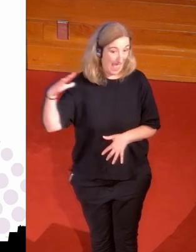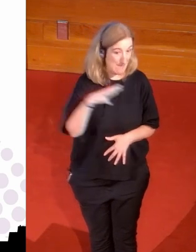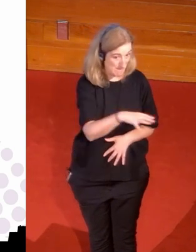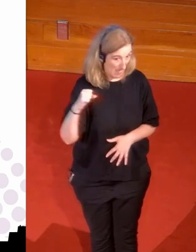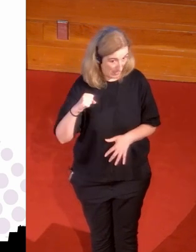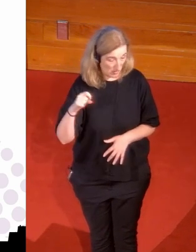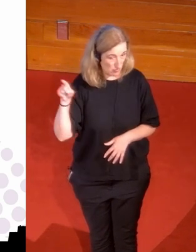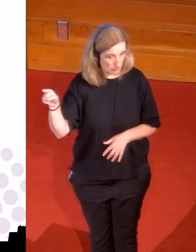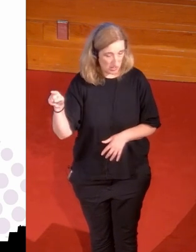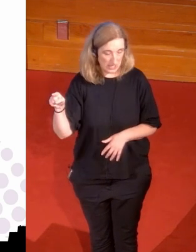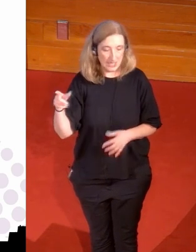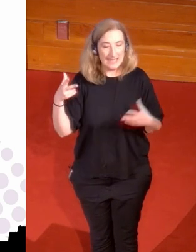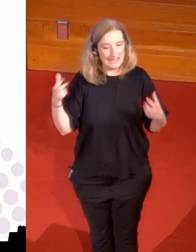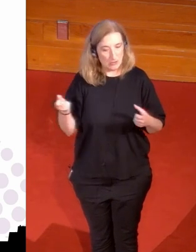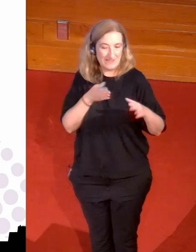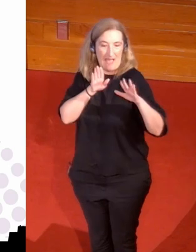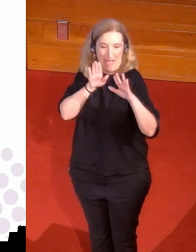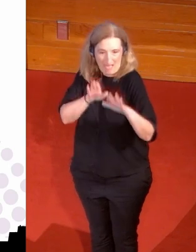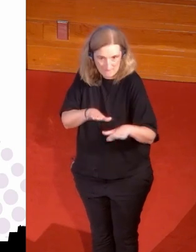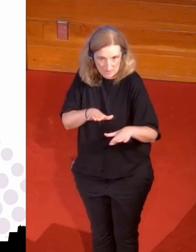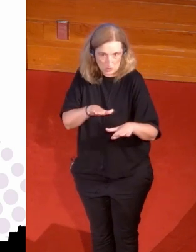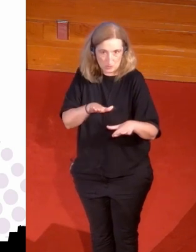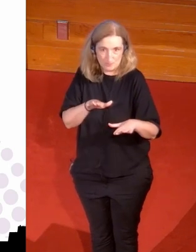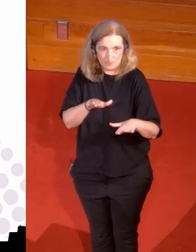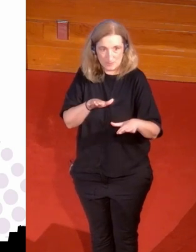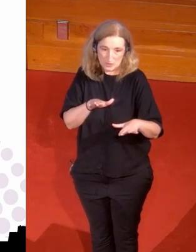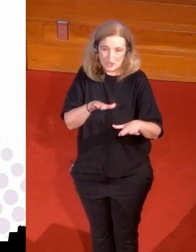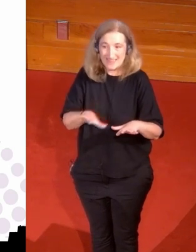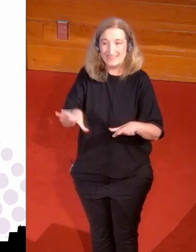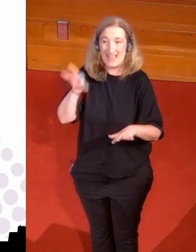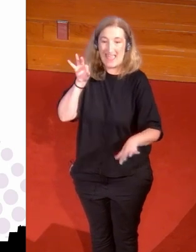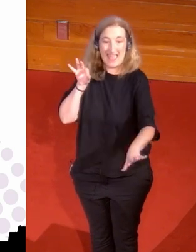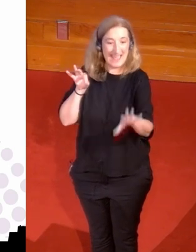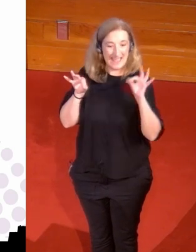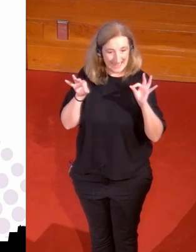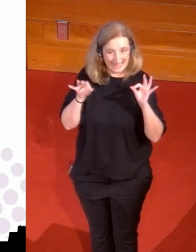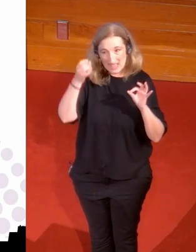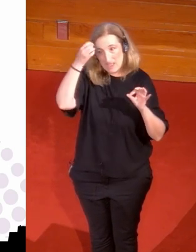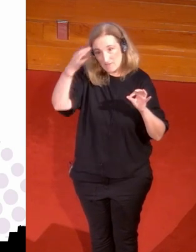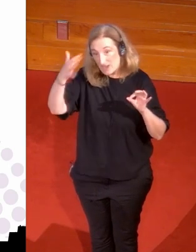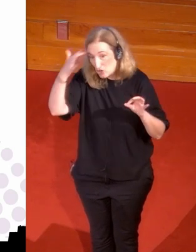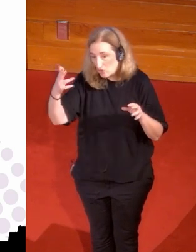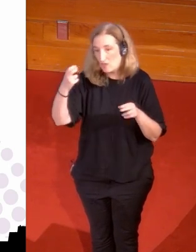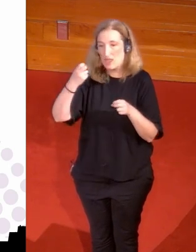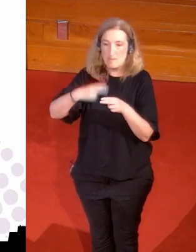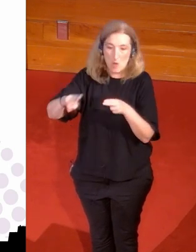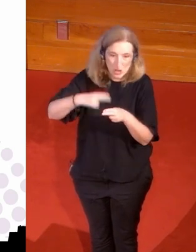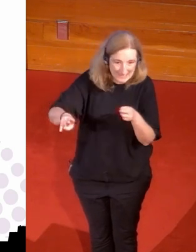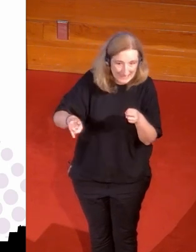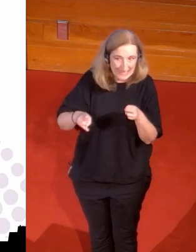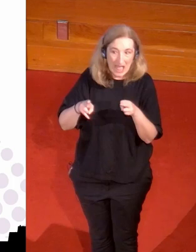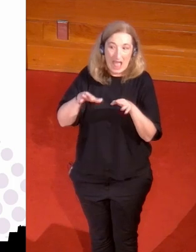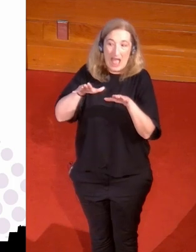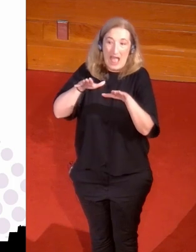Rusia y entonces se impone eh la decisión ideológica política de